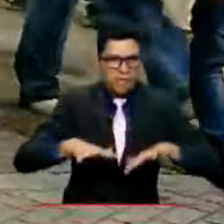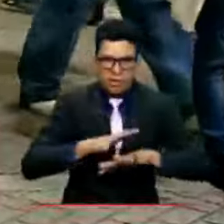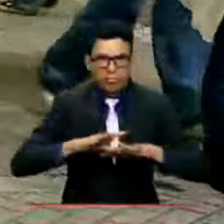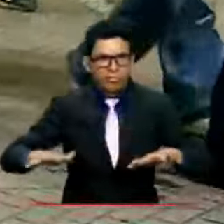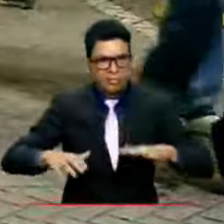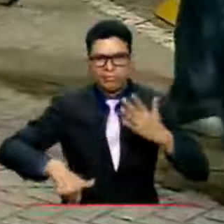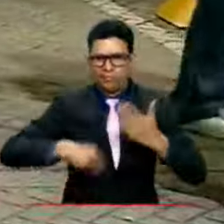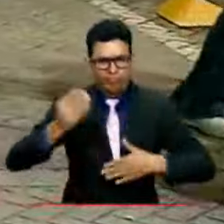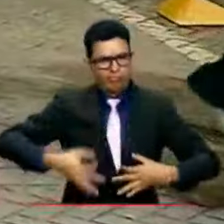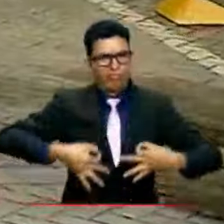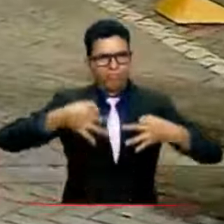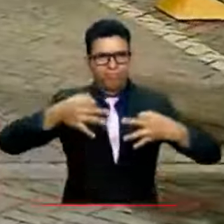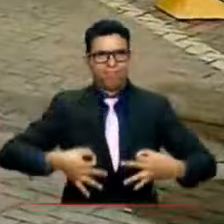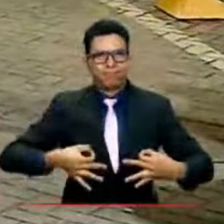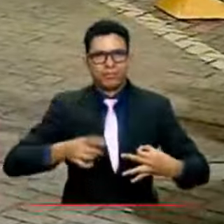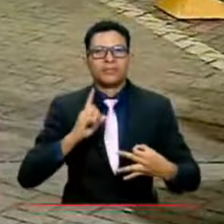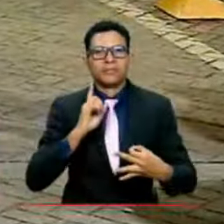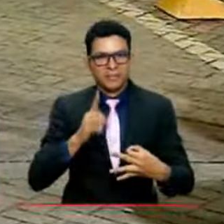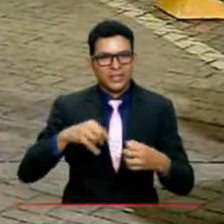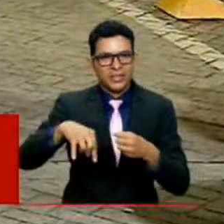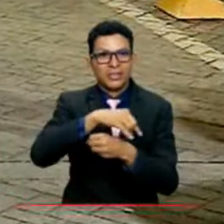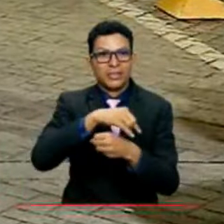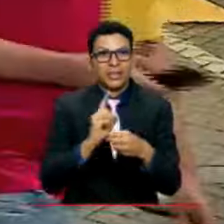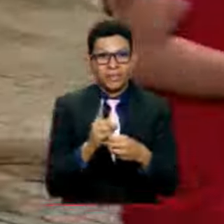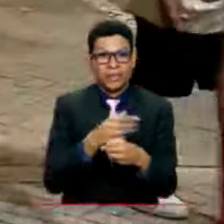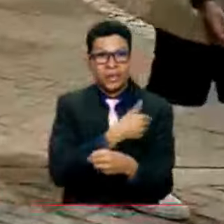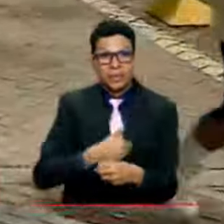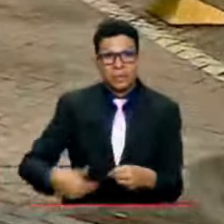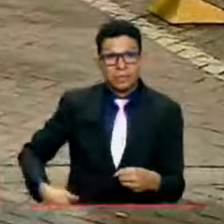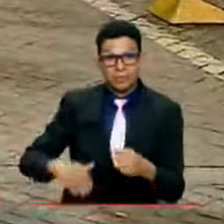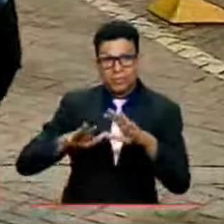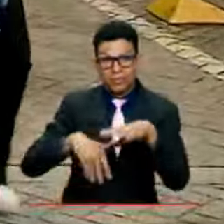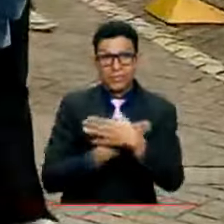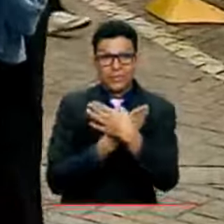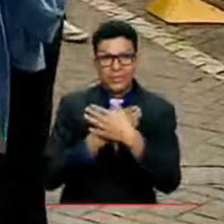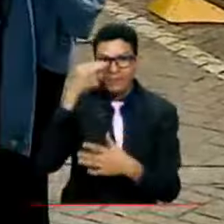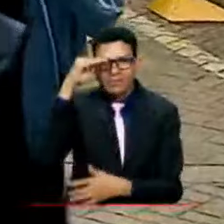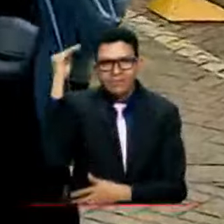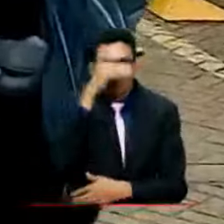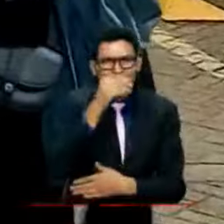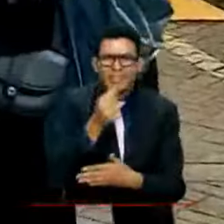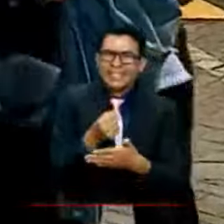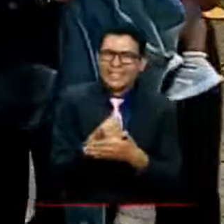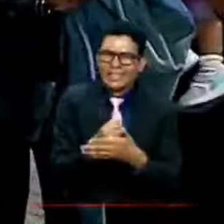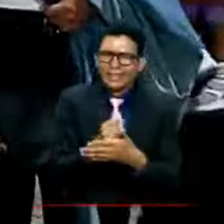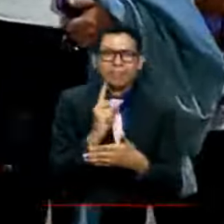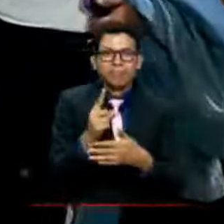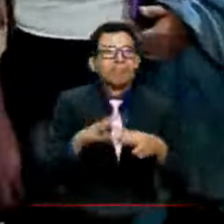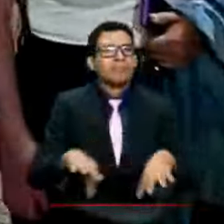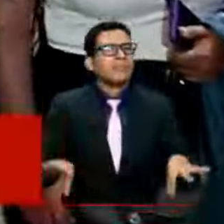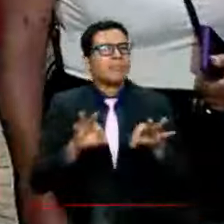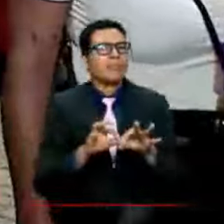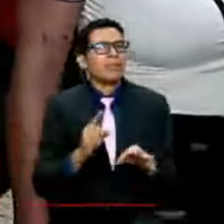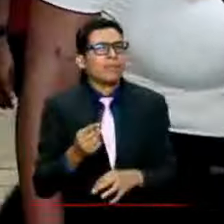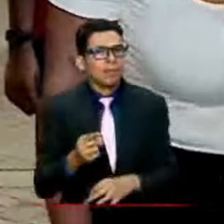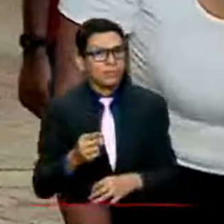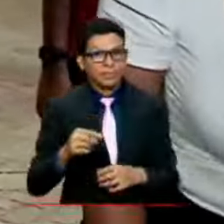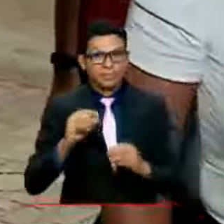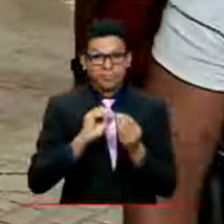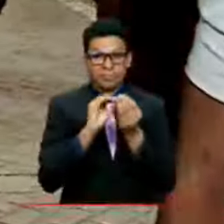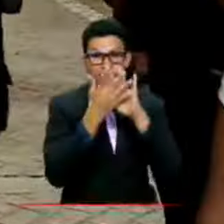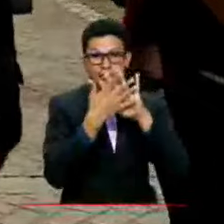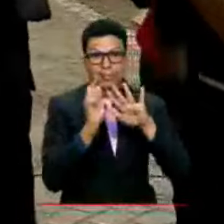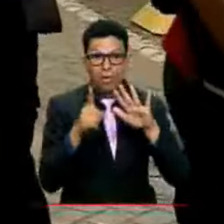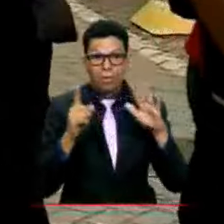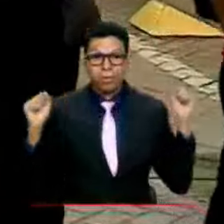protocolario donde se inauguró oficialmente esta zona y el presidente de la República, Gustavo Petro, insistió en la importancia que tiene esta cumbre,